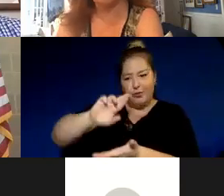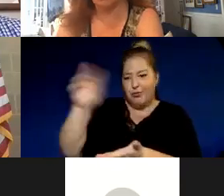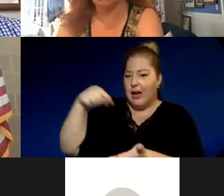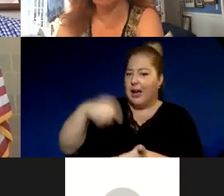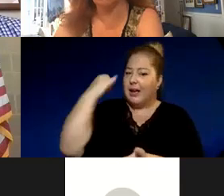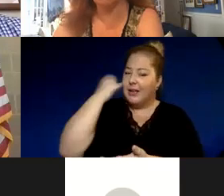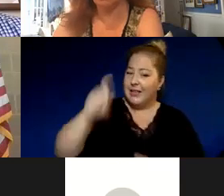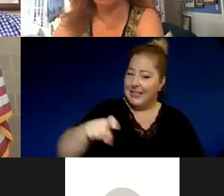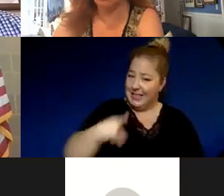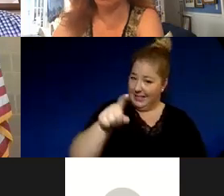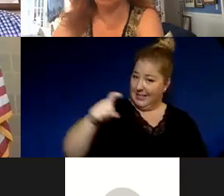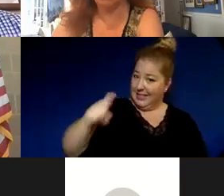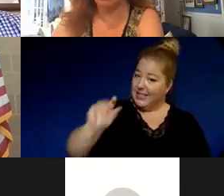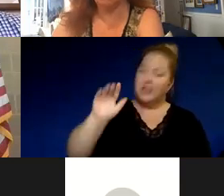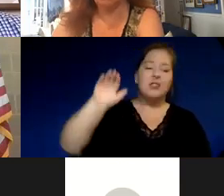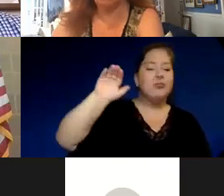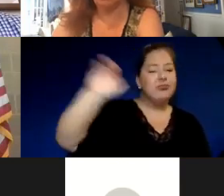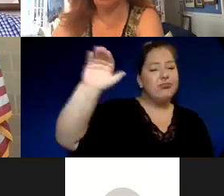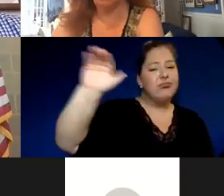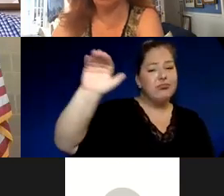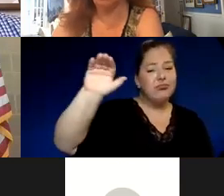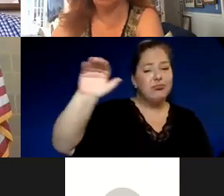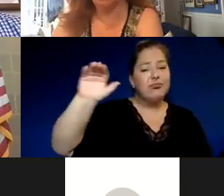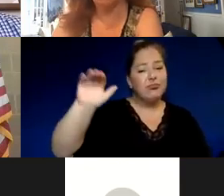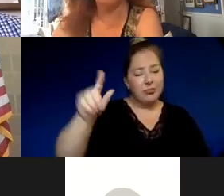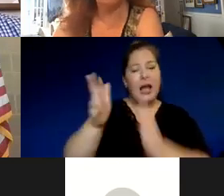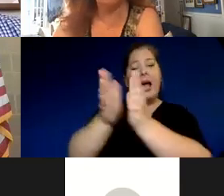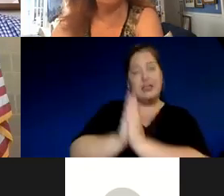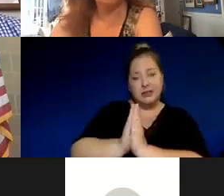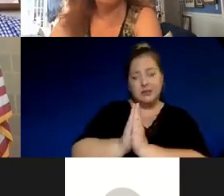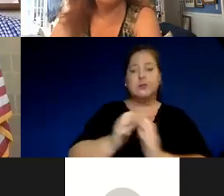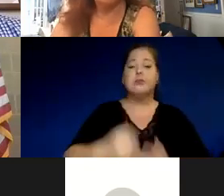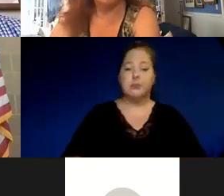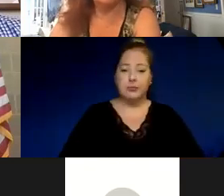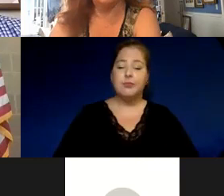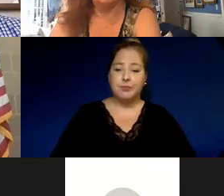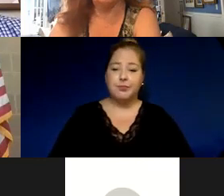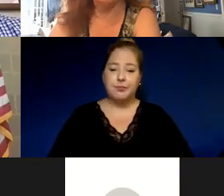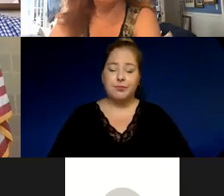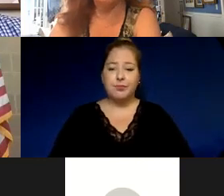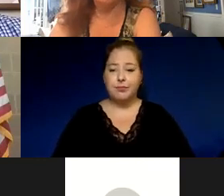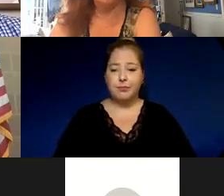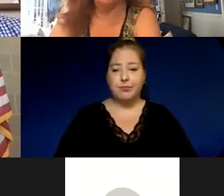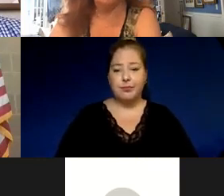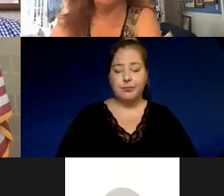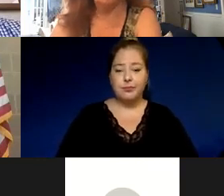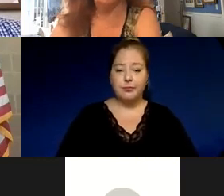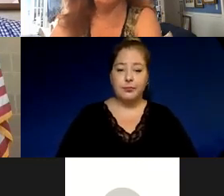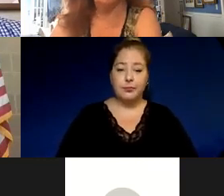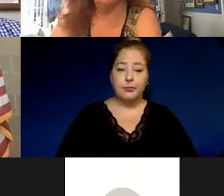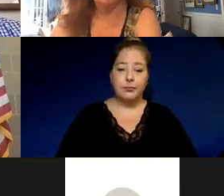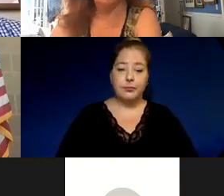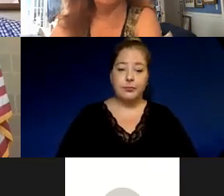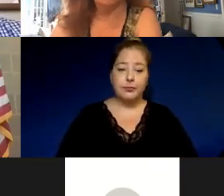a una proporción del 90 versus 10%. Eso nos ayudaría más. Esta declaración de desastres